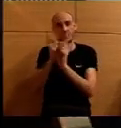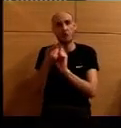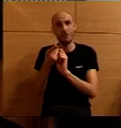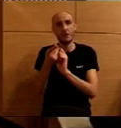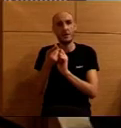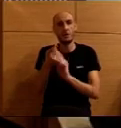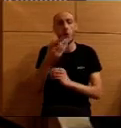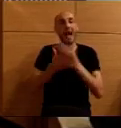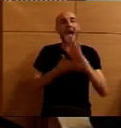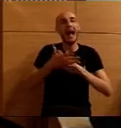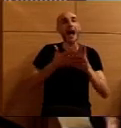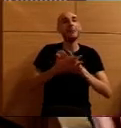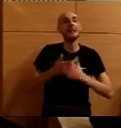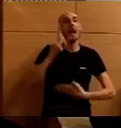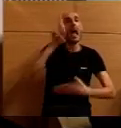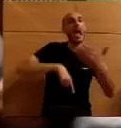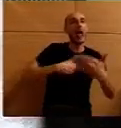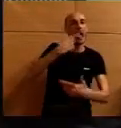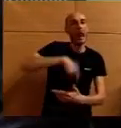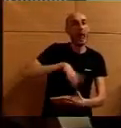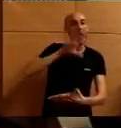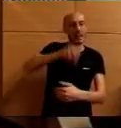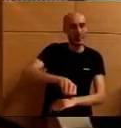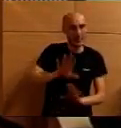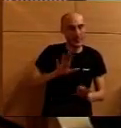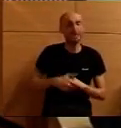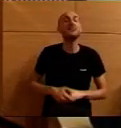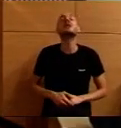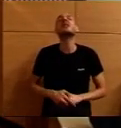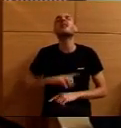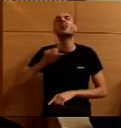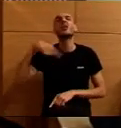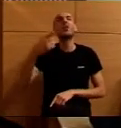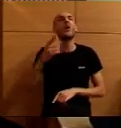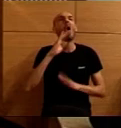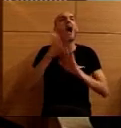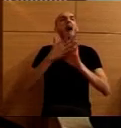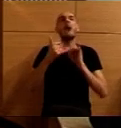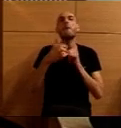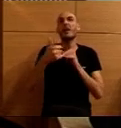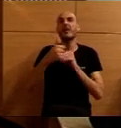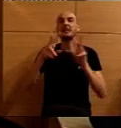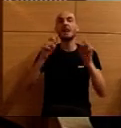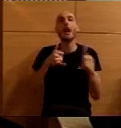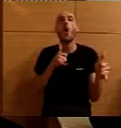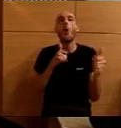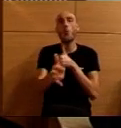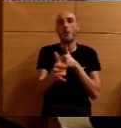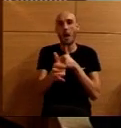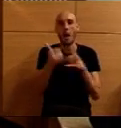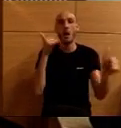hablaban de las medidas para evitar la ocupación ilegal. Vamos a centrarnos en los